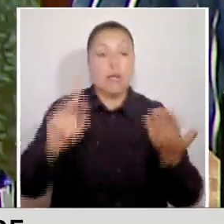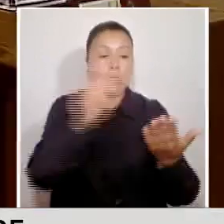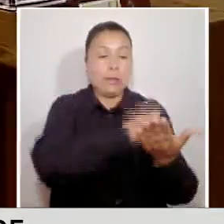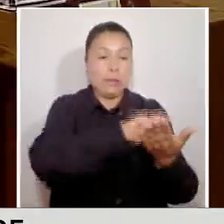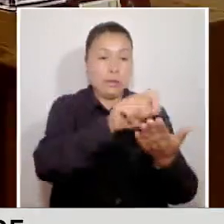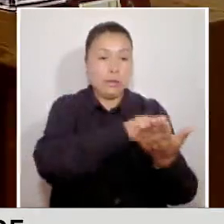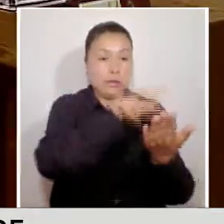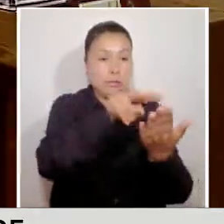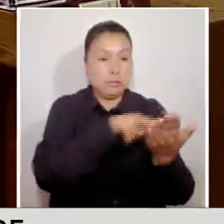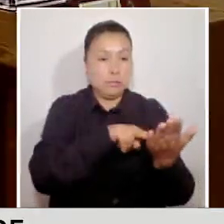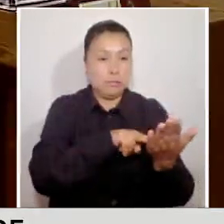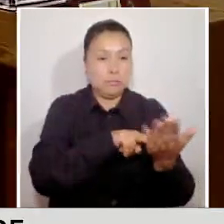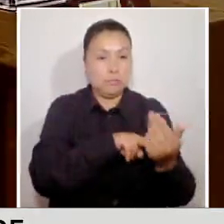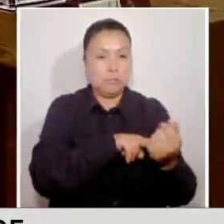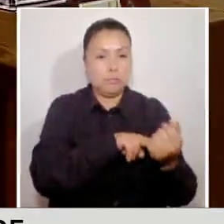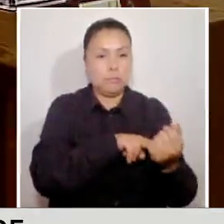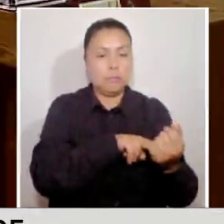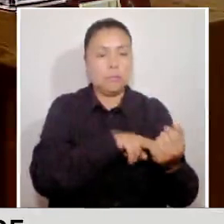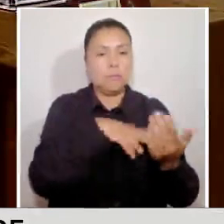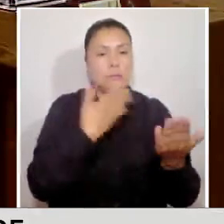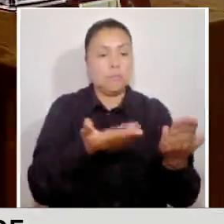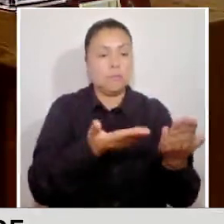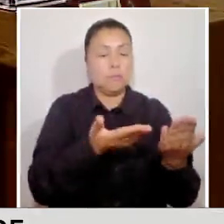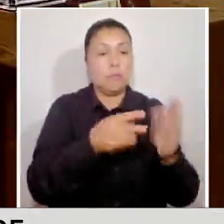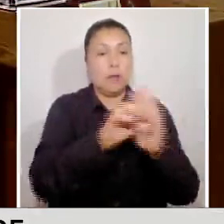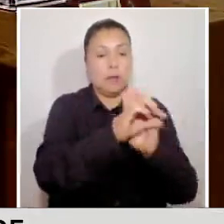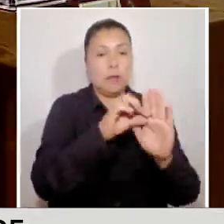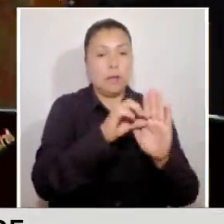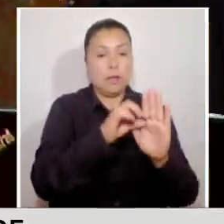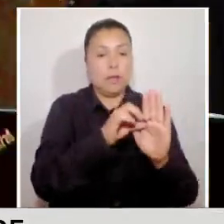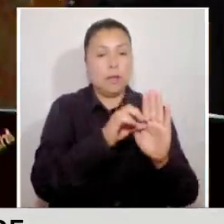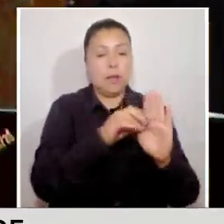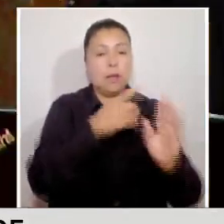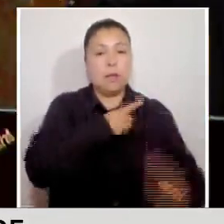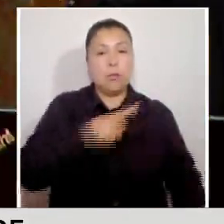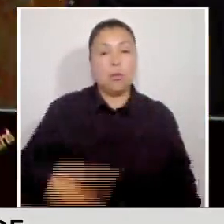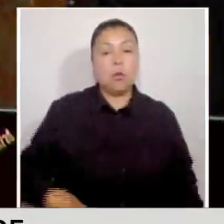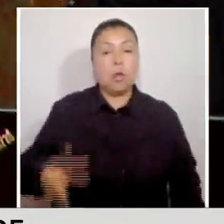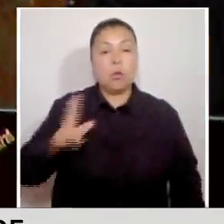secretario la indicación del diputado